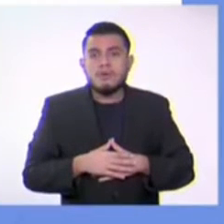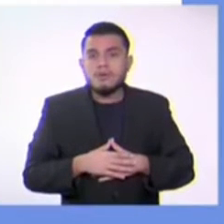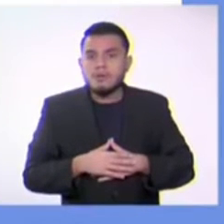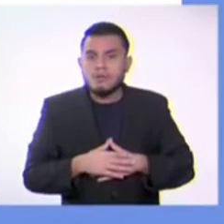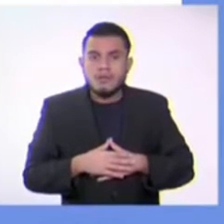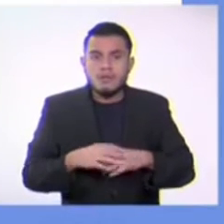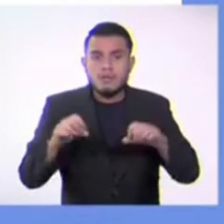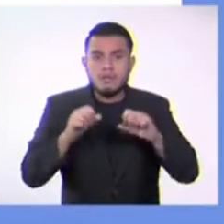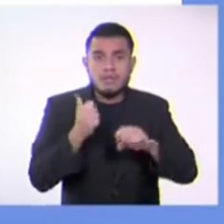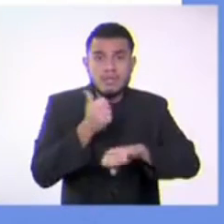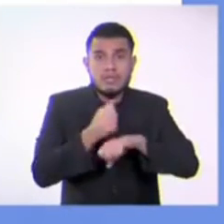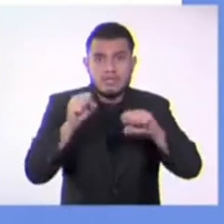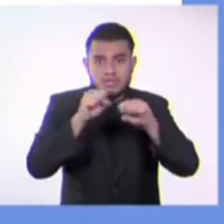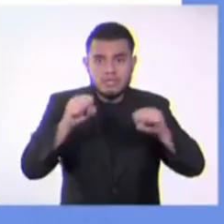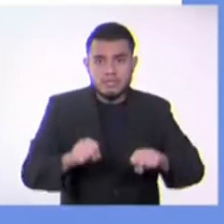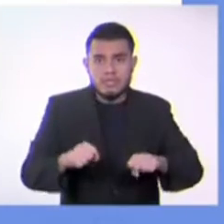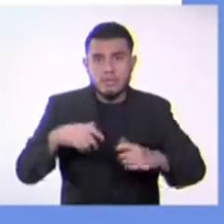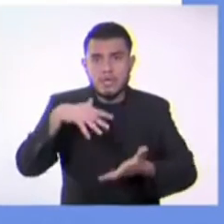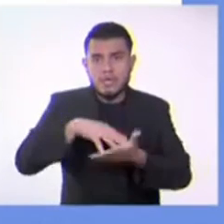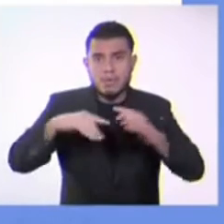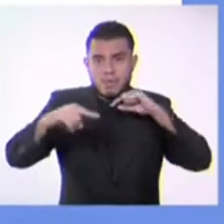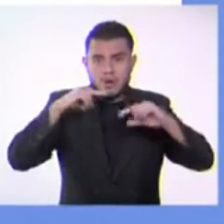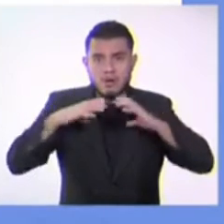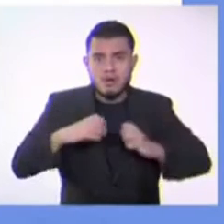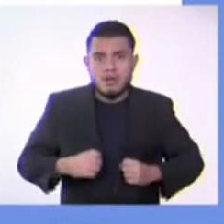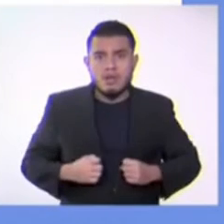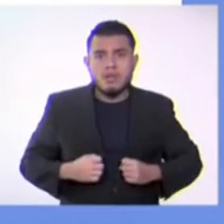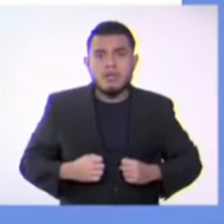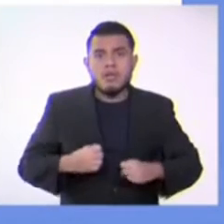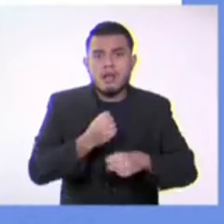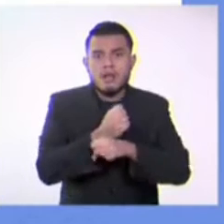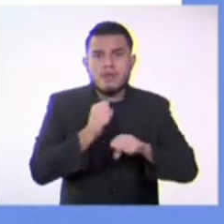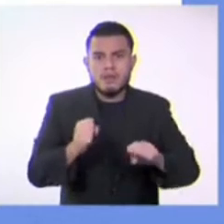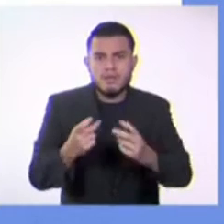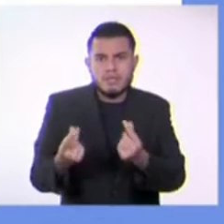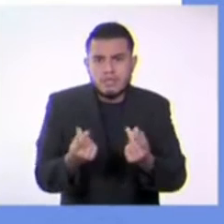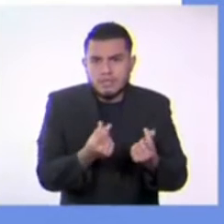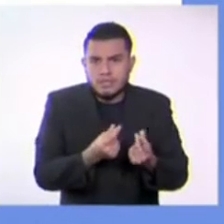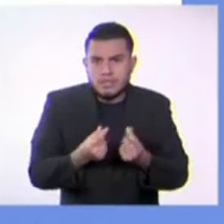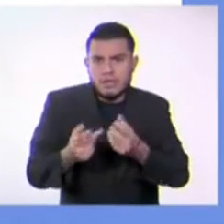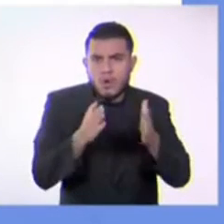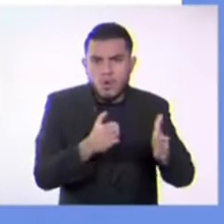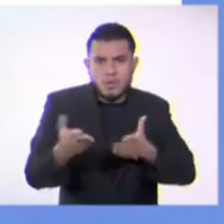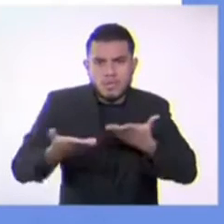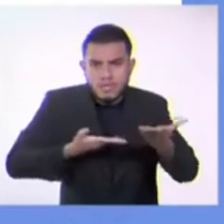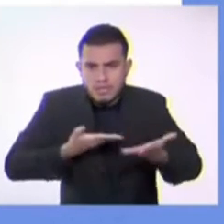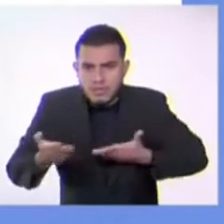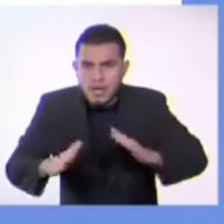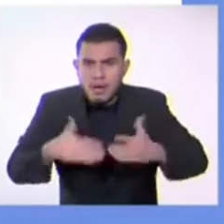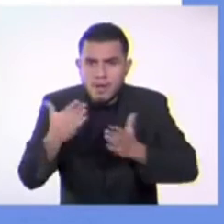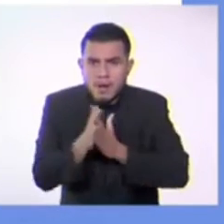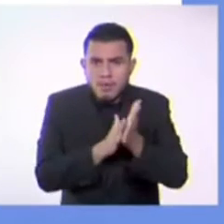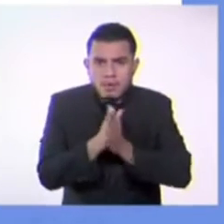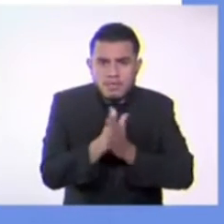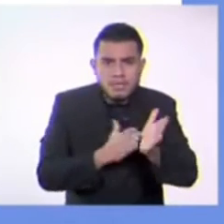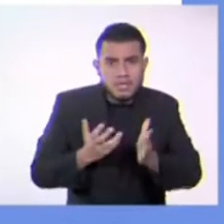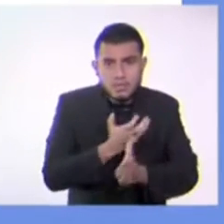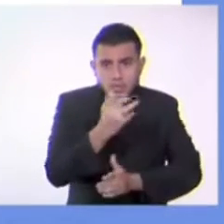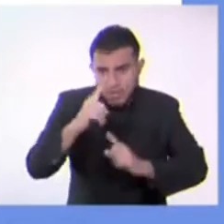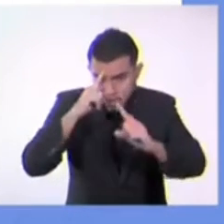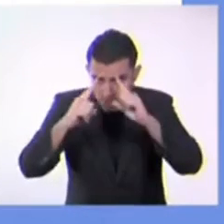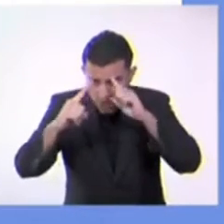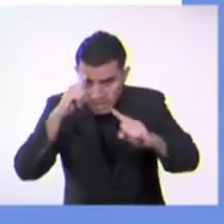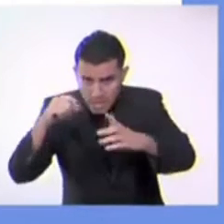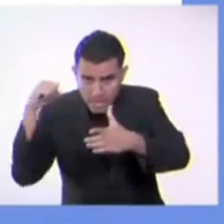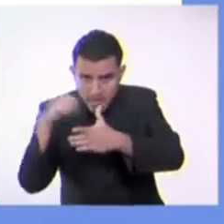de un sistema democrático de gobierno. La libertad será efectiva dentro del orden y servirá para aprovechar las iniciativas